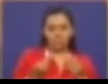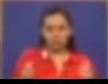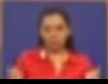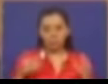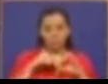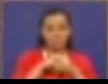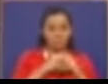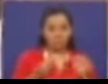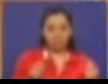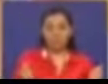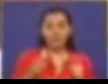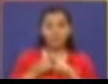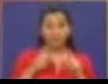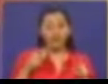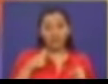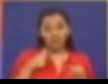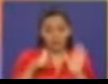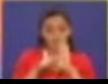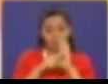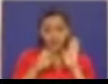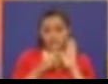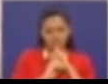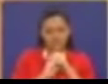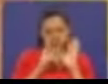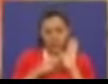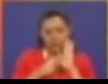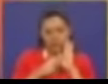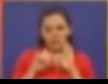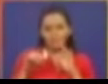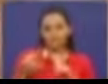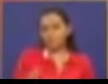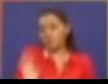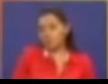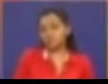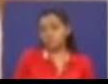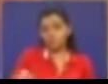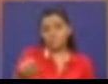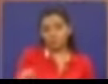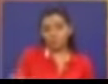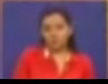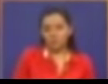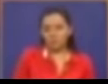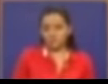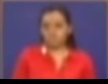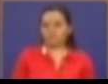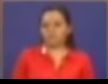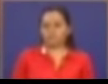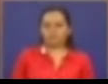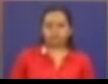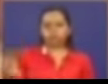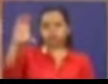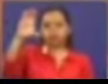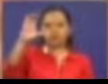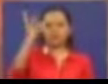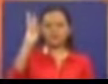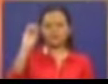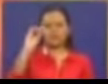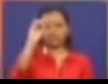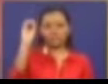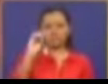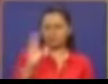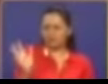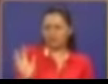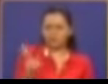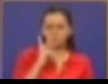tenían contabilidad completa, pese a que la ley le permite aquello, informales. Y de repente teníamos 60% de la población informal. Y era una gran